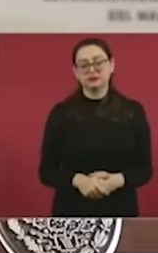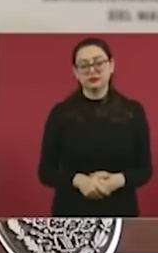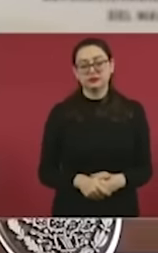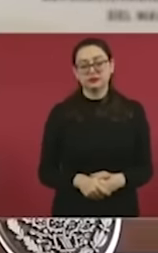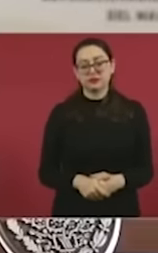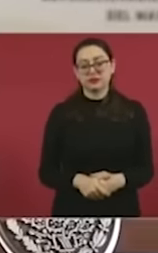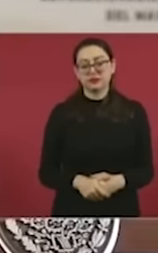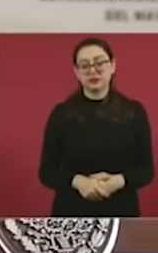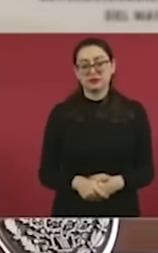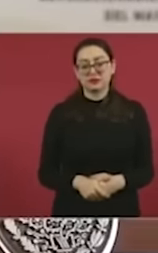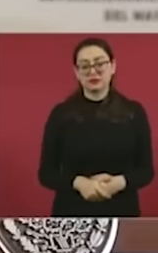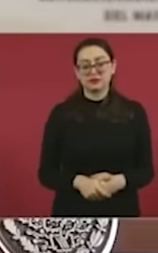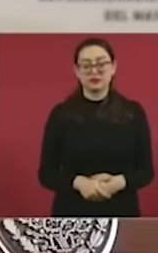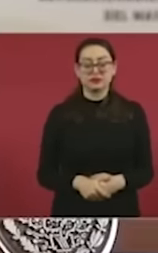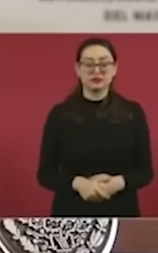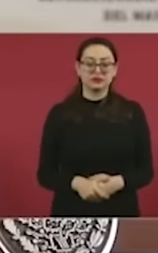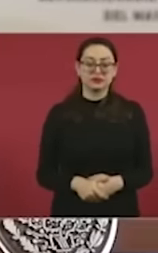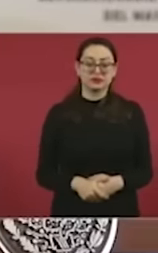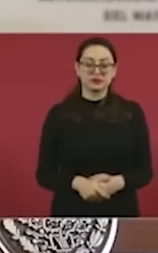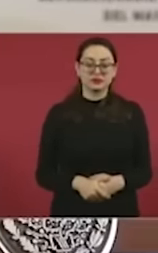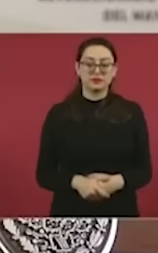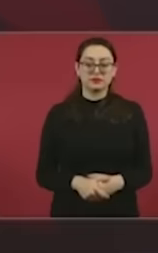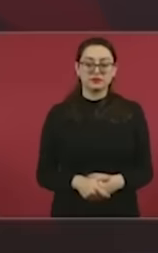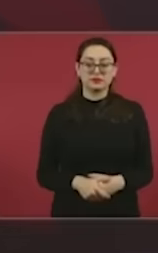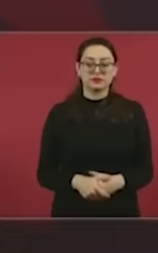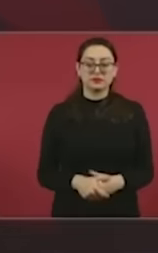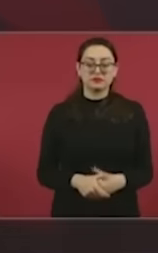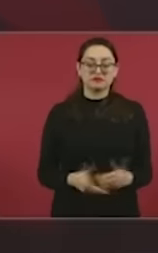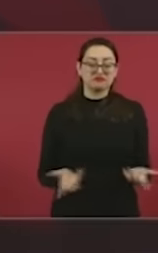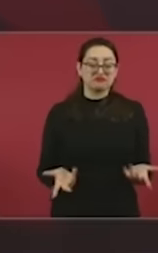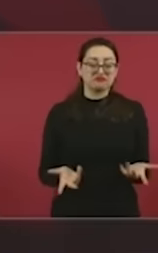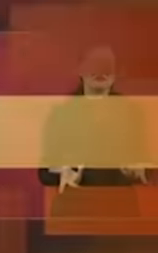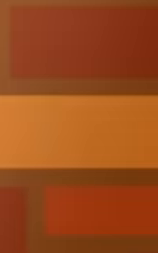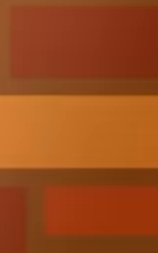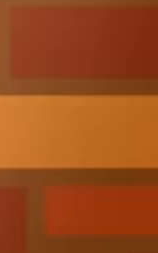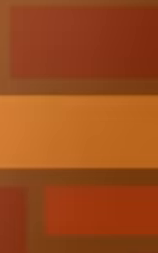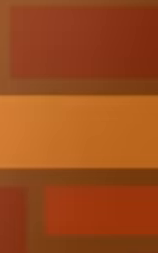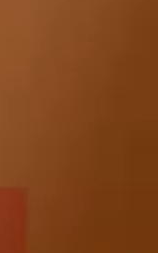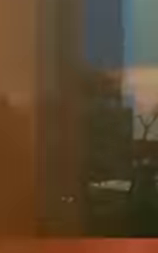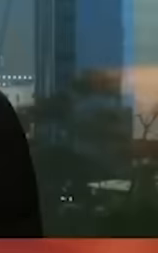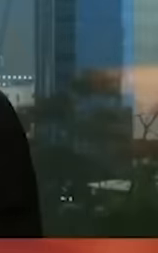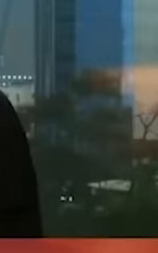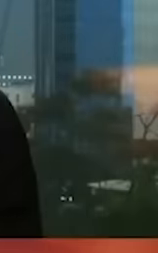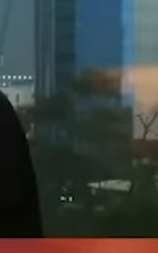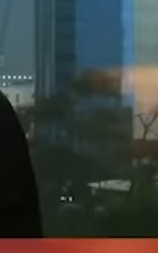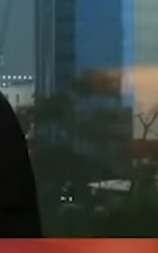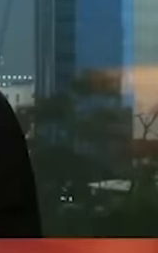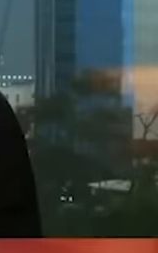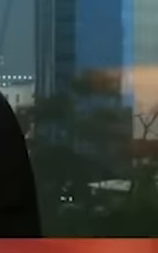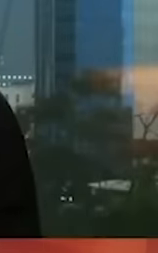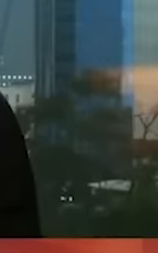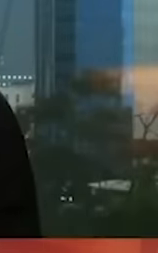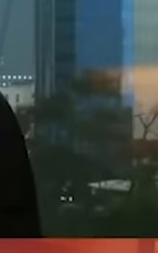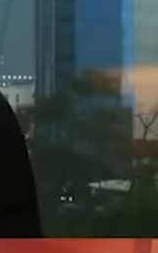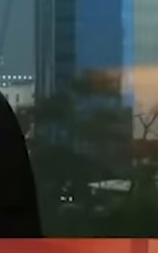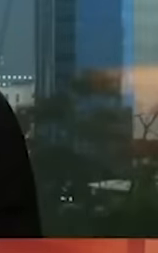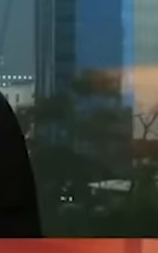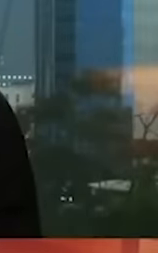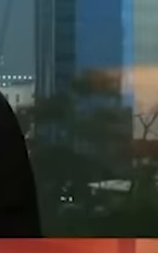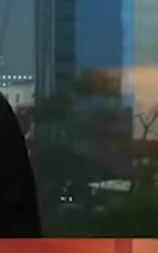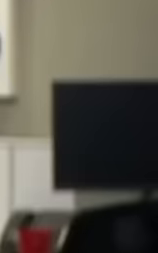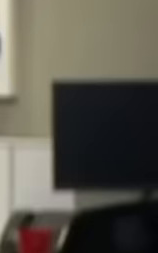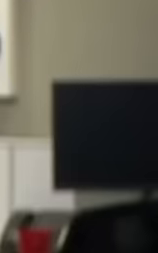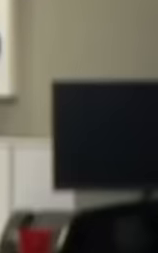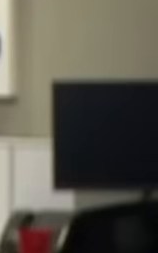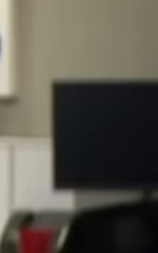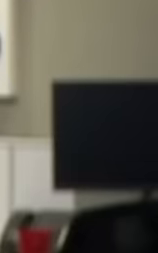dichos hoy de López Obrador Mario gracias Rey Bueno pues ahí está el resumen muy completo de lo